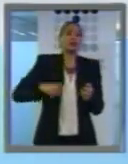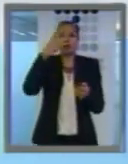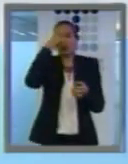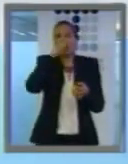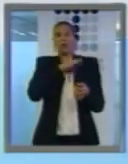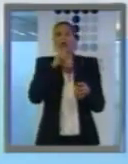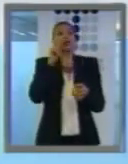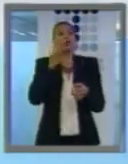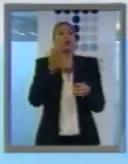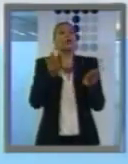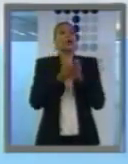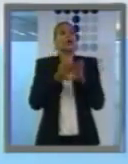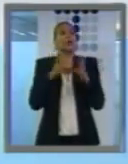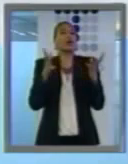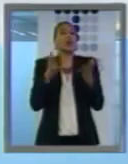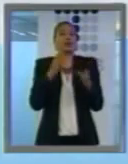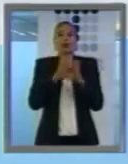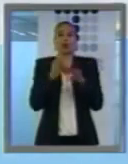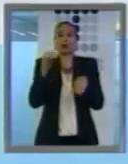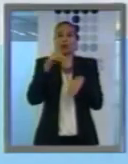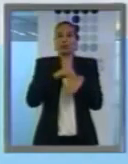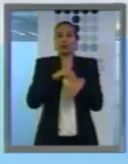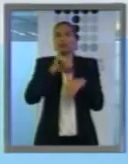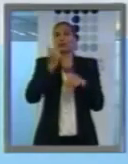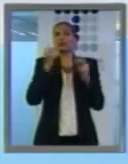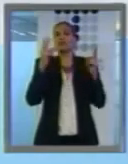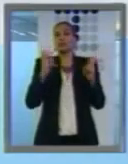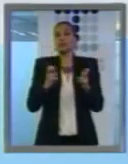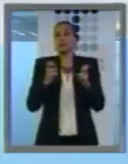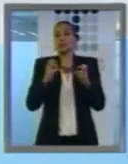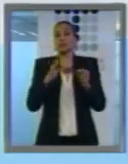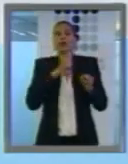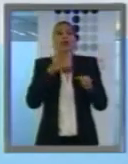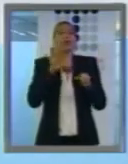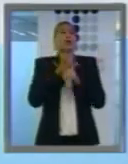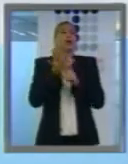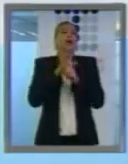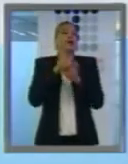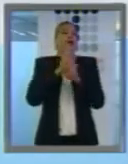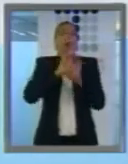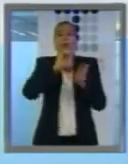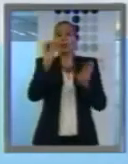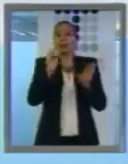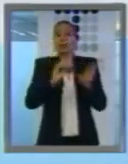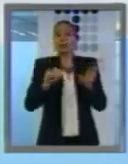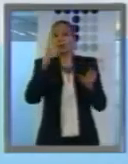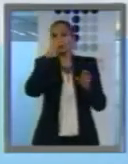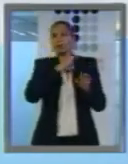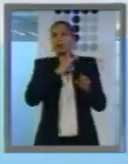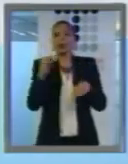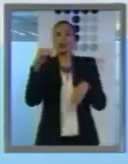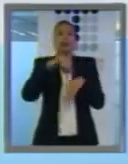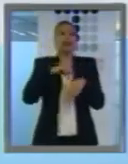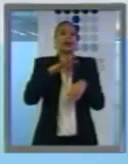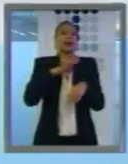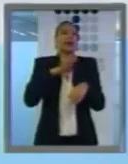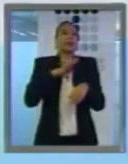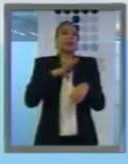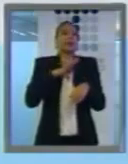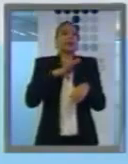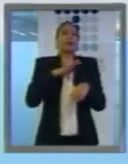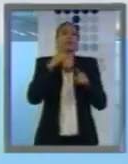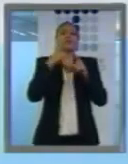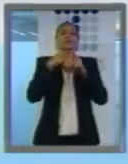en qué estado del arte estamos. Y el otro tema, que es en cualquier foro es obligado tenerlo, y aquí está mi colega que